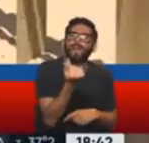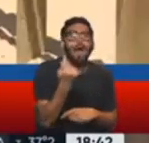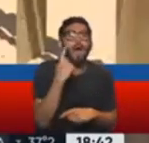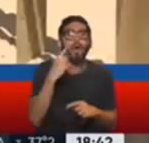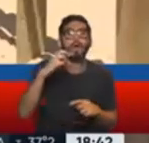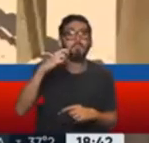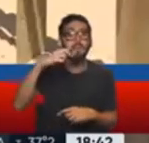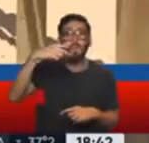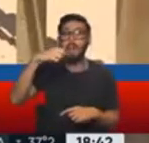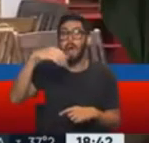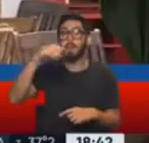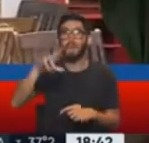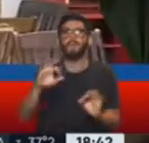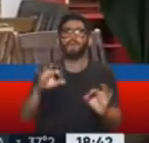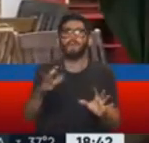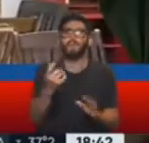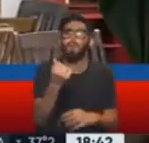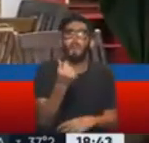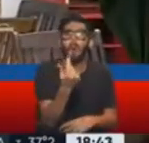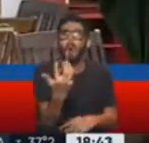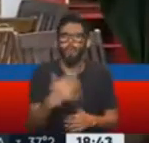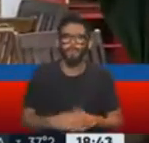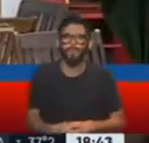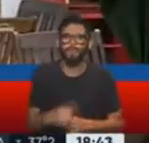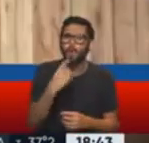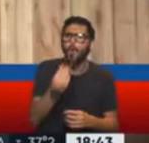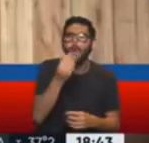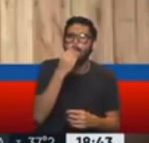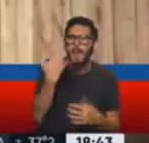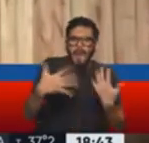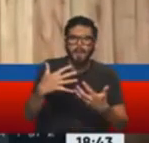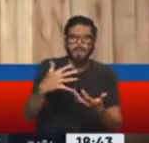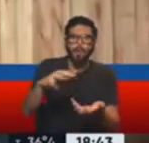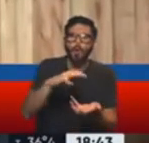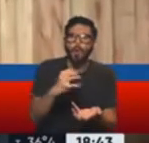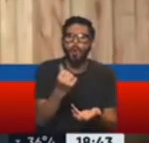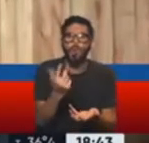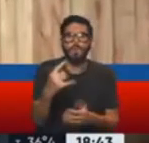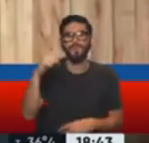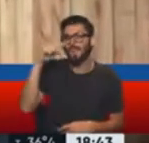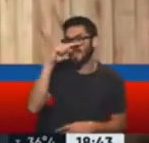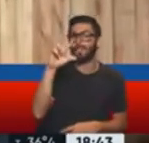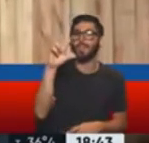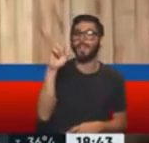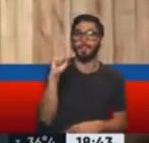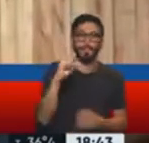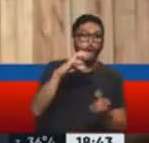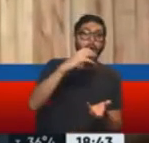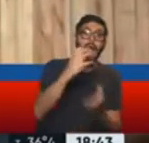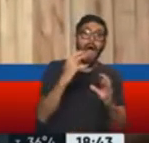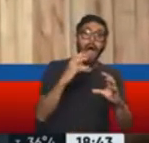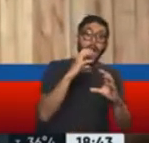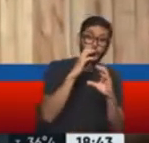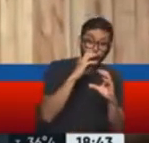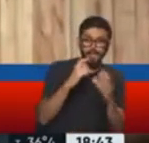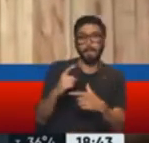vacacionar en Pinamar. ¿Cuánto sale un combo de comida rápida? 730 pesos la hamburguesa con queso, con guarnición